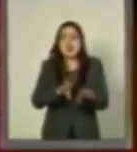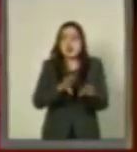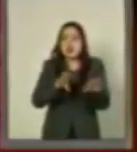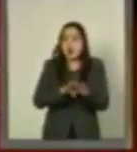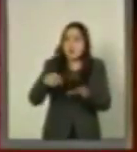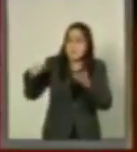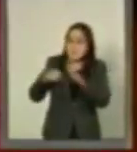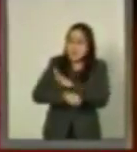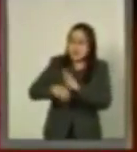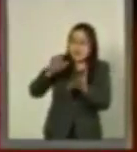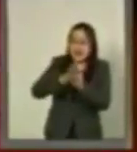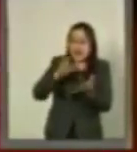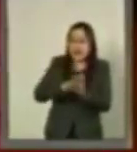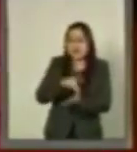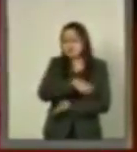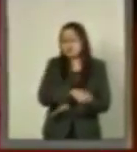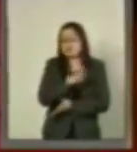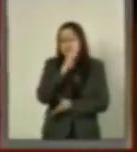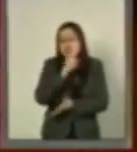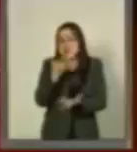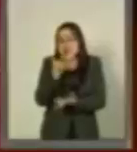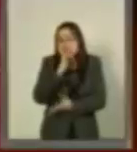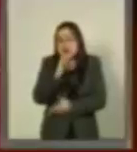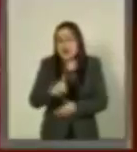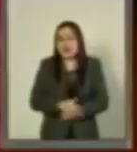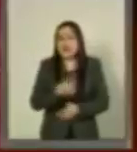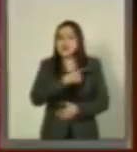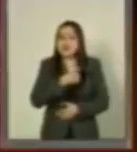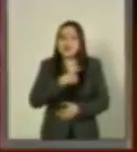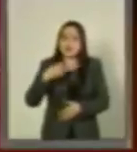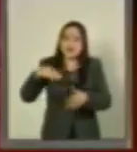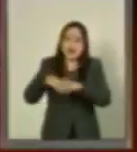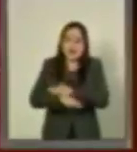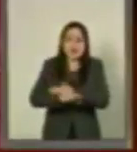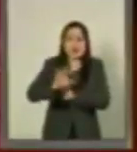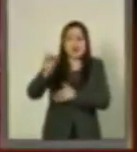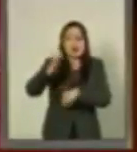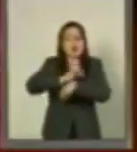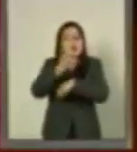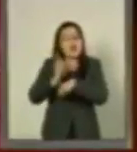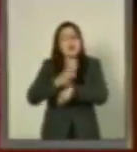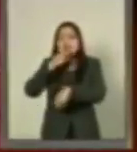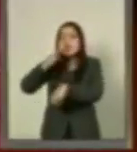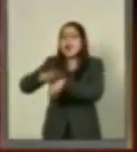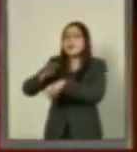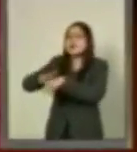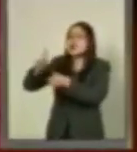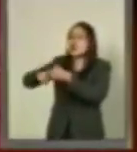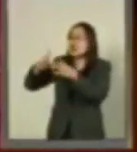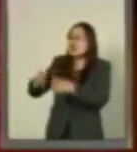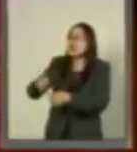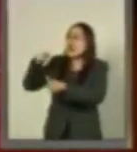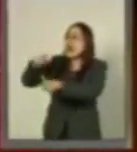meterlos a la cárcel. Tienen que venir autoridades de otros países a decirnos dónde están